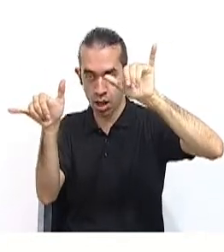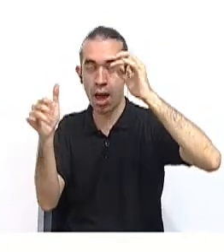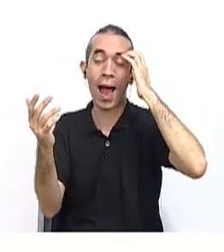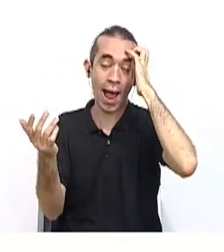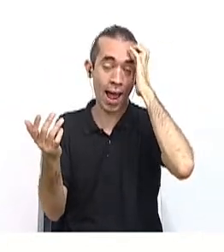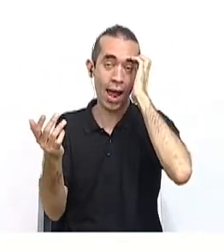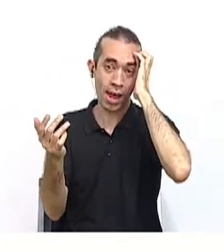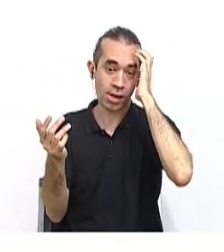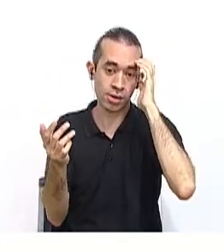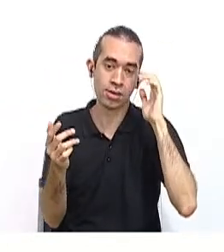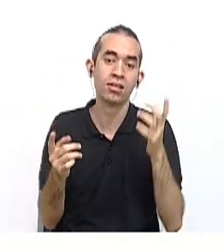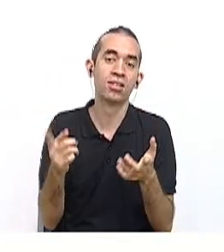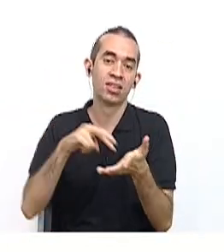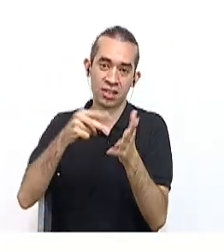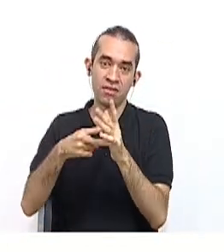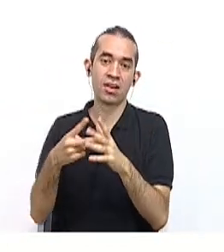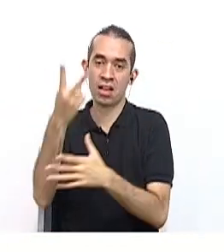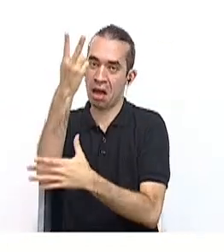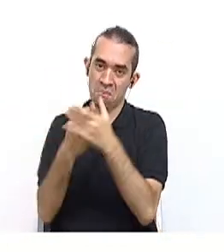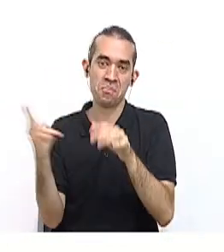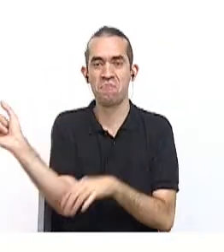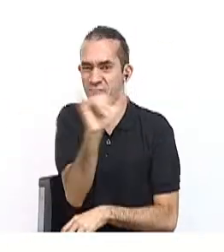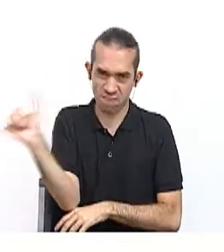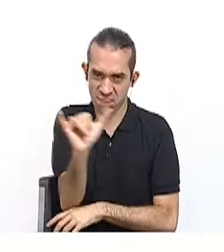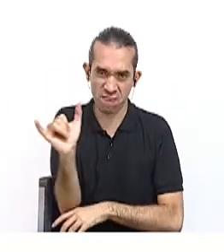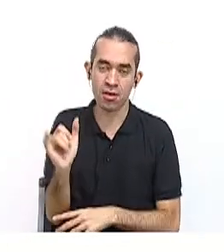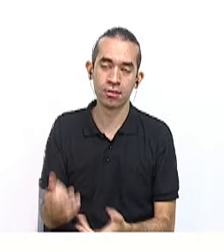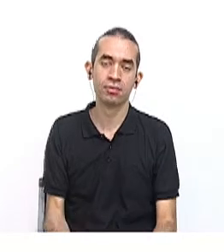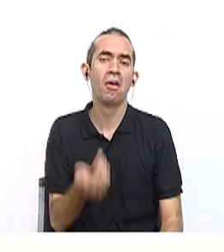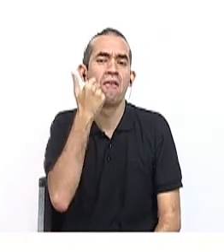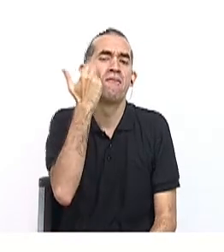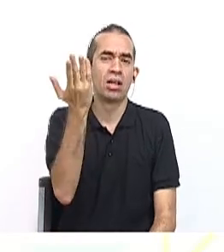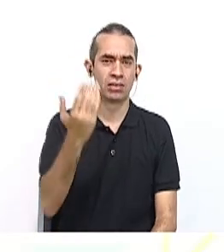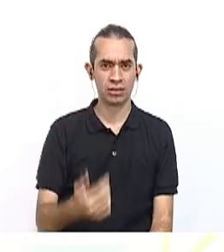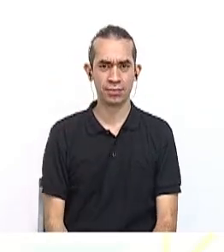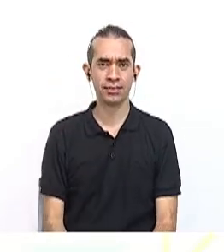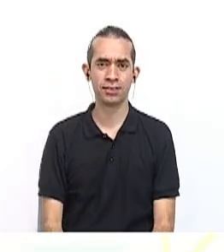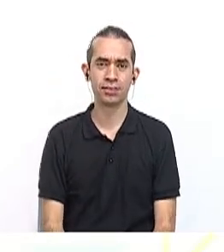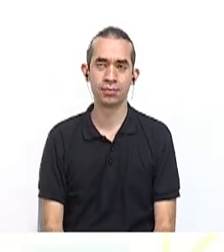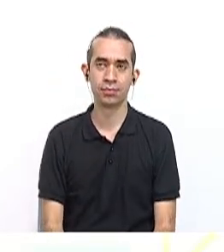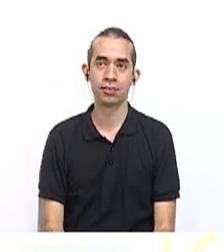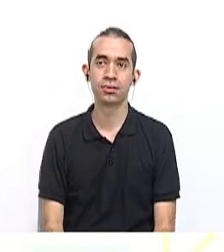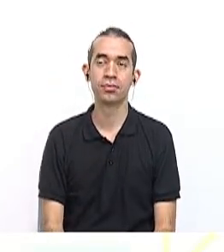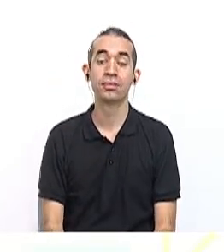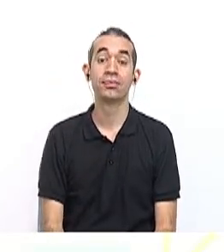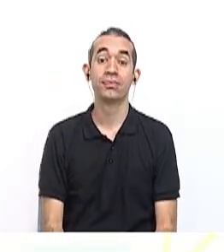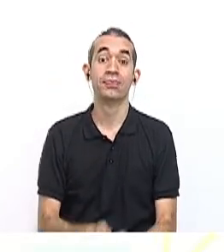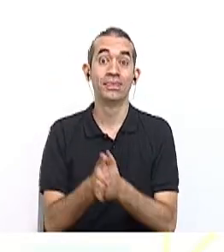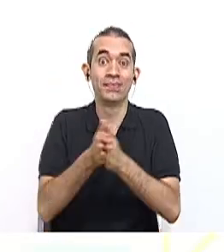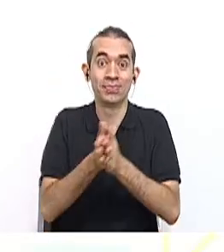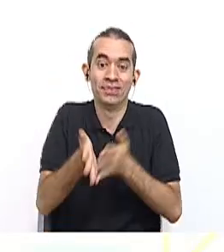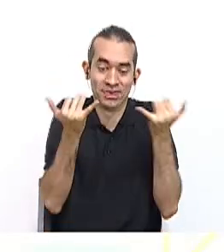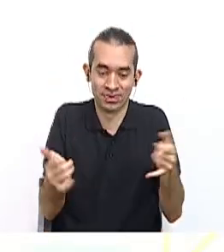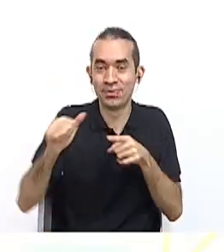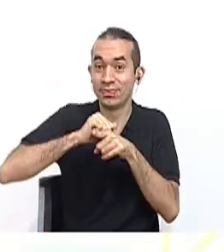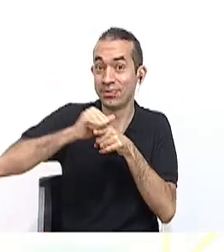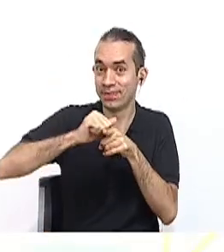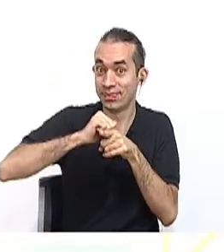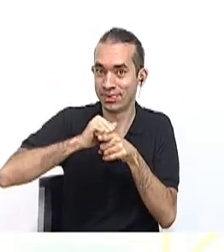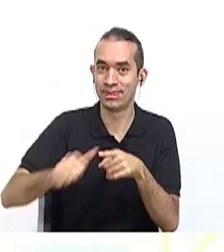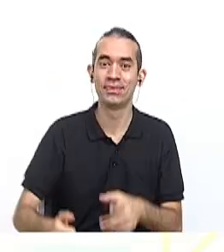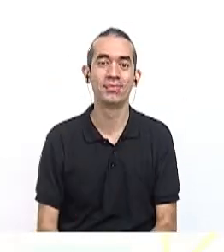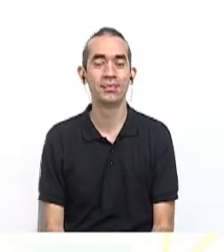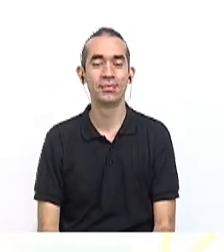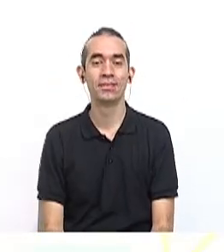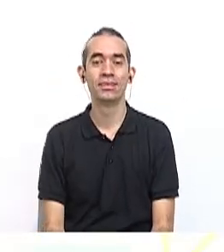entonces ambos triángulos serán congruentes. ¿Ven qué fácil? Ahora practiquemos.